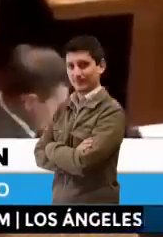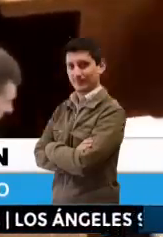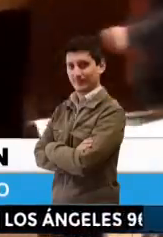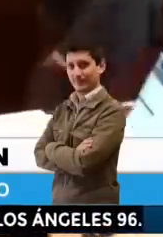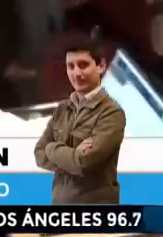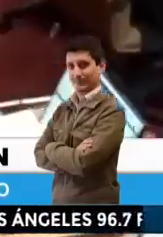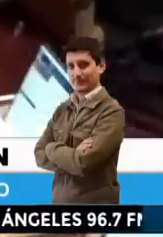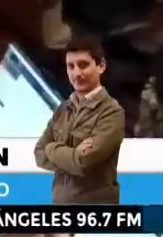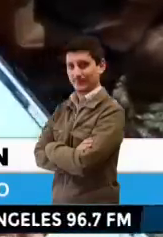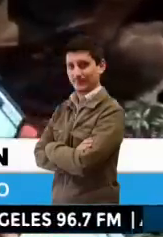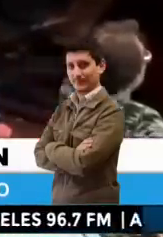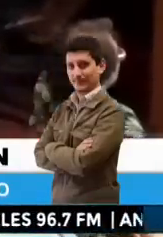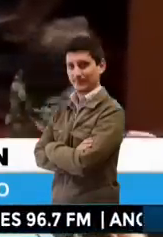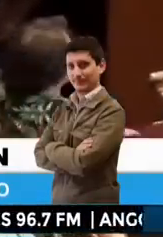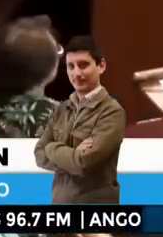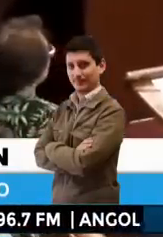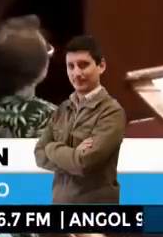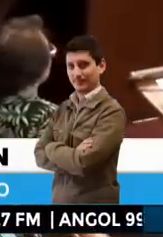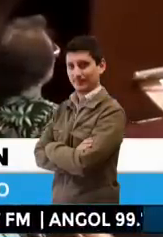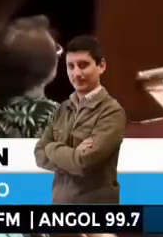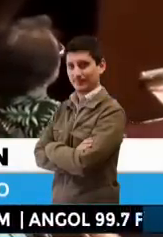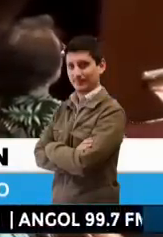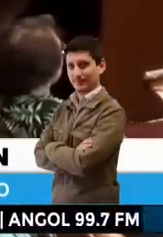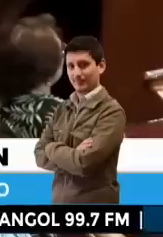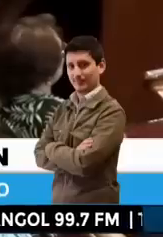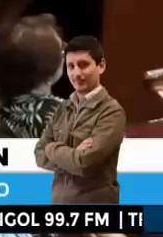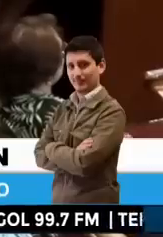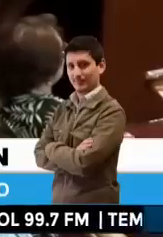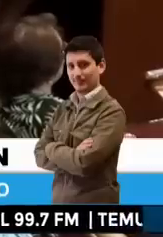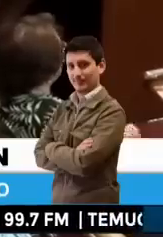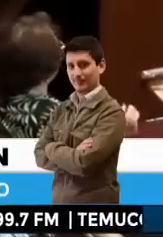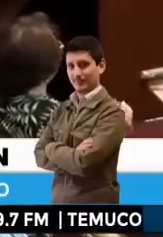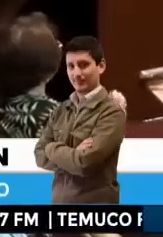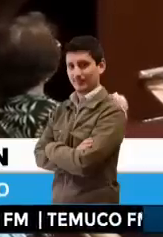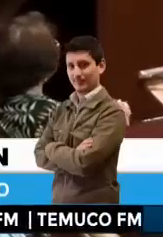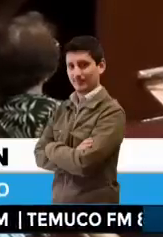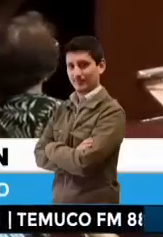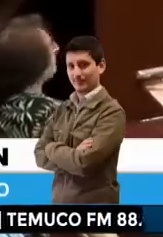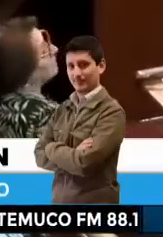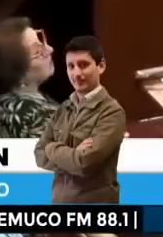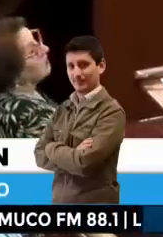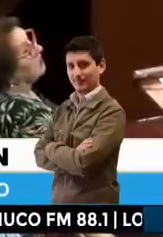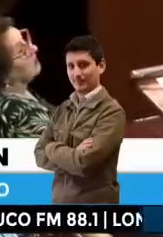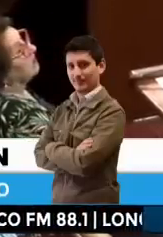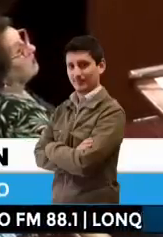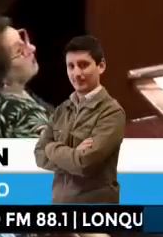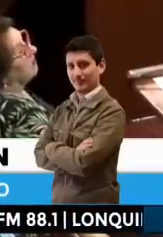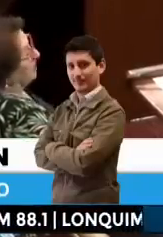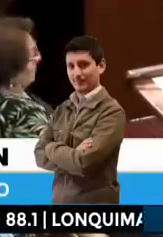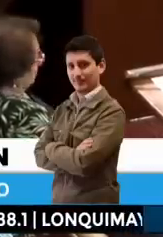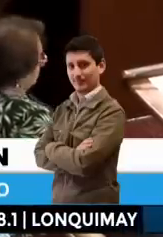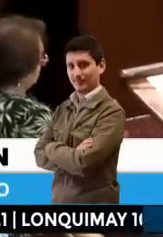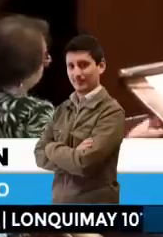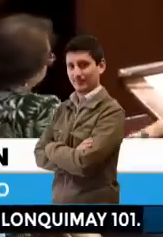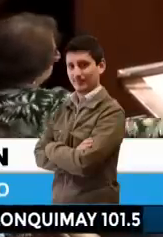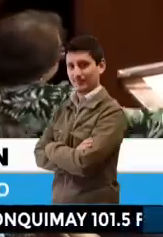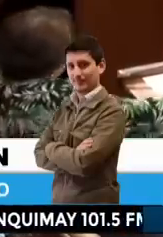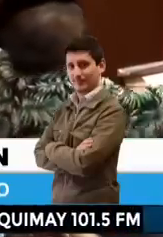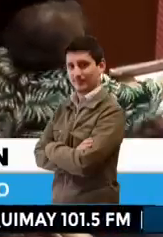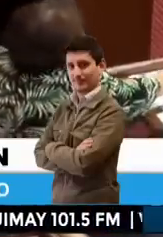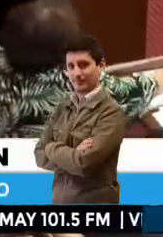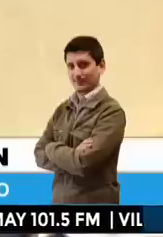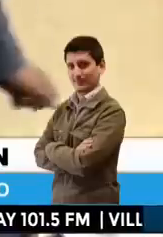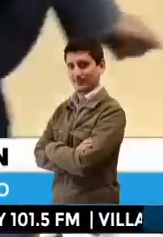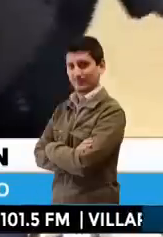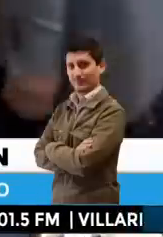ser especialistas en temas tributarios. Hasta hace pocos días antes de la votación insistían en que no estaban siendo contactados. Joana Pérez y Miguel Ángel Calisto